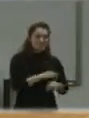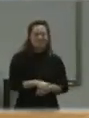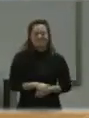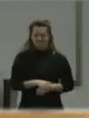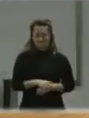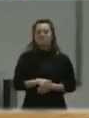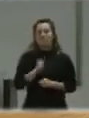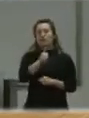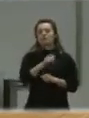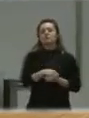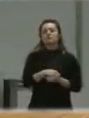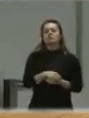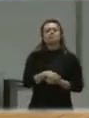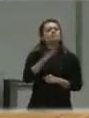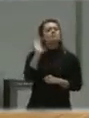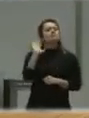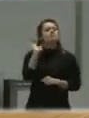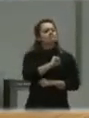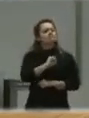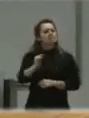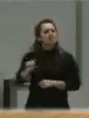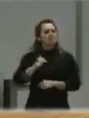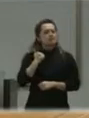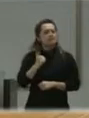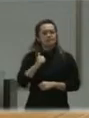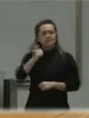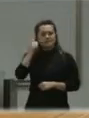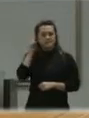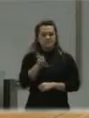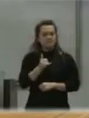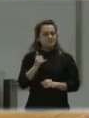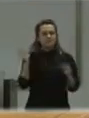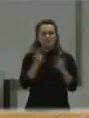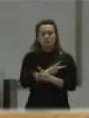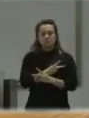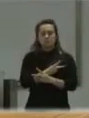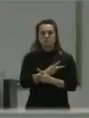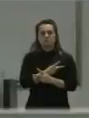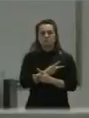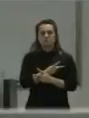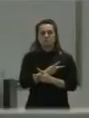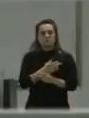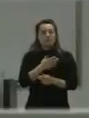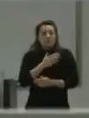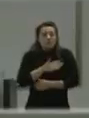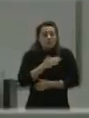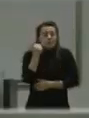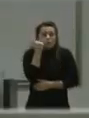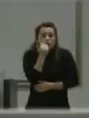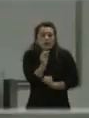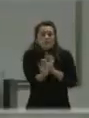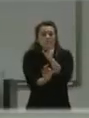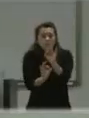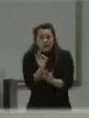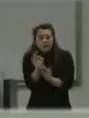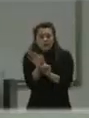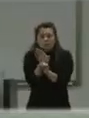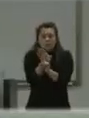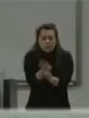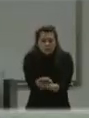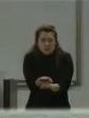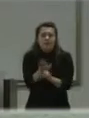bueno la violencia es de cuidar a la mujer protegerla